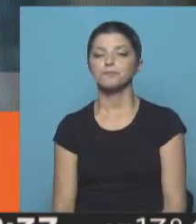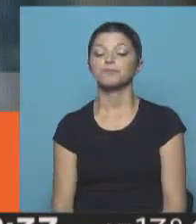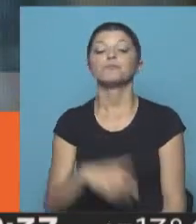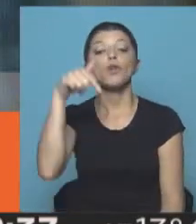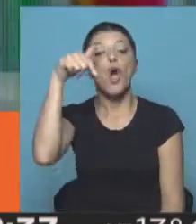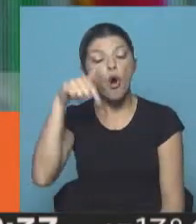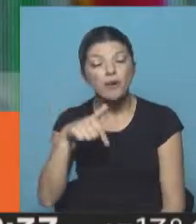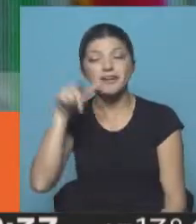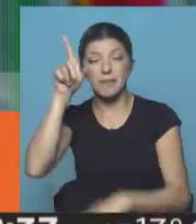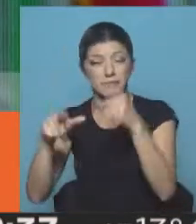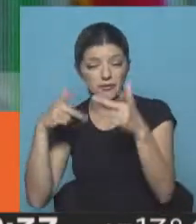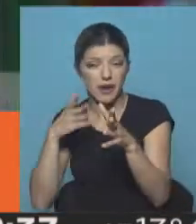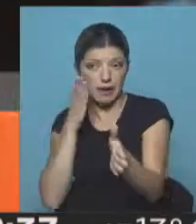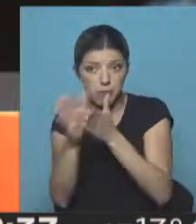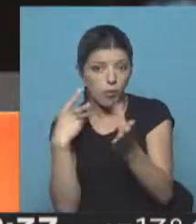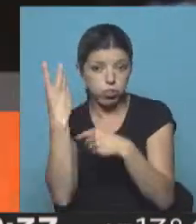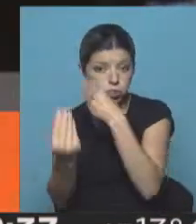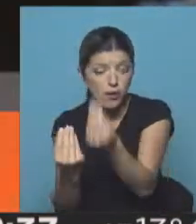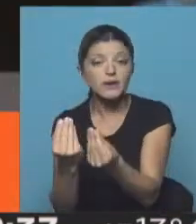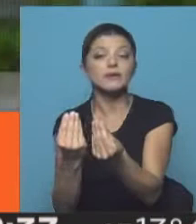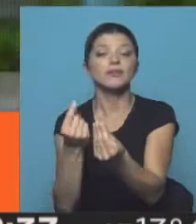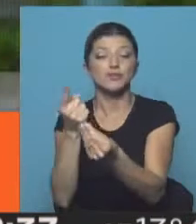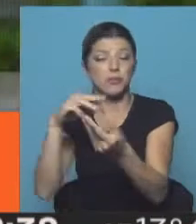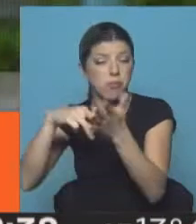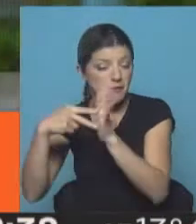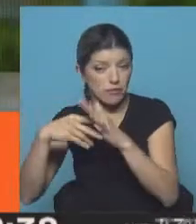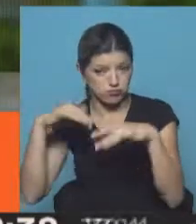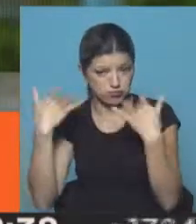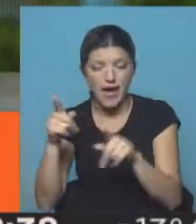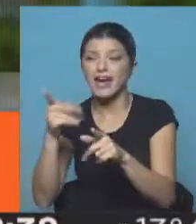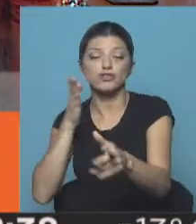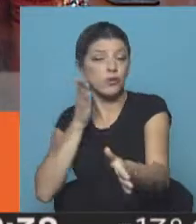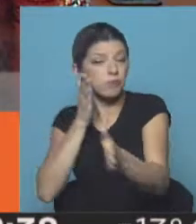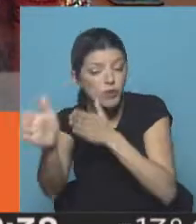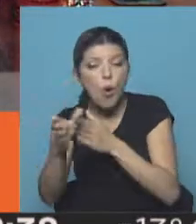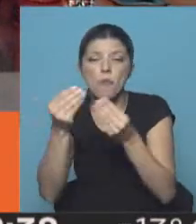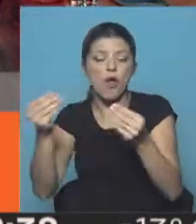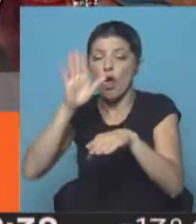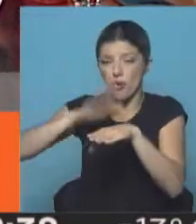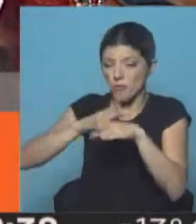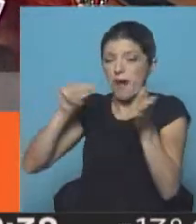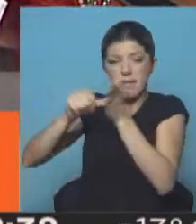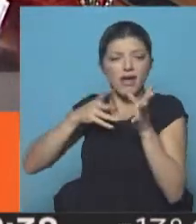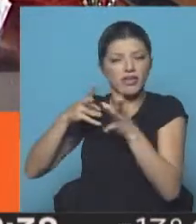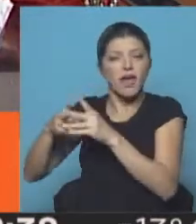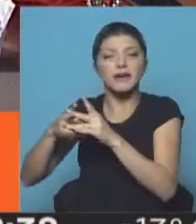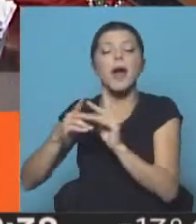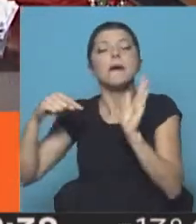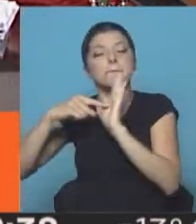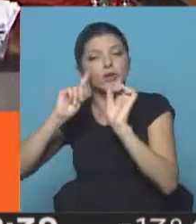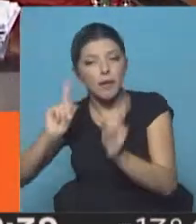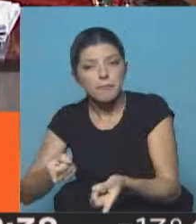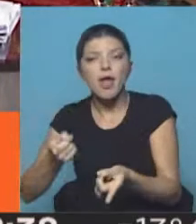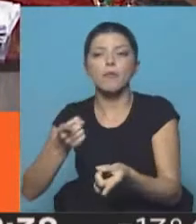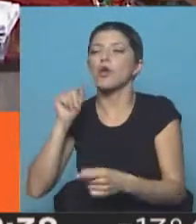drama de los refugiados es de muy diversa índole. No solo se van por guerras, no solo son refugiados, sino son migrantes debido a la falta